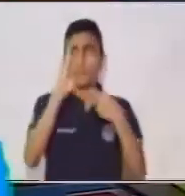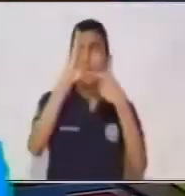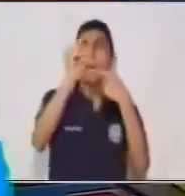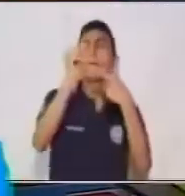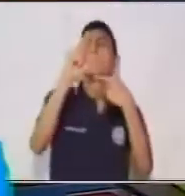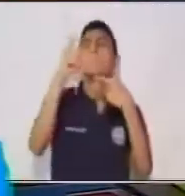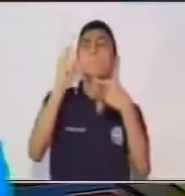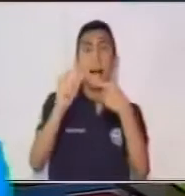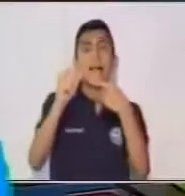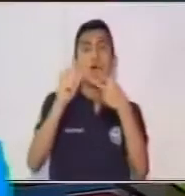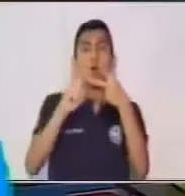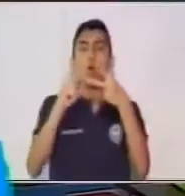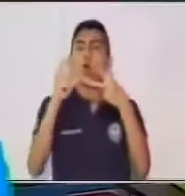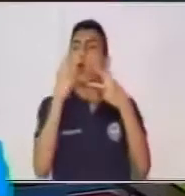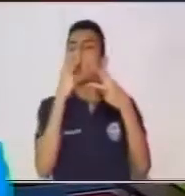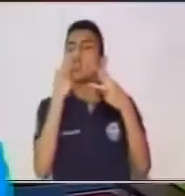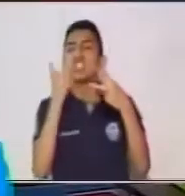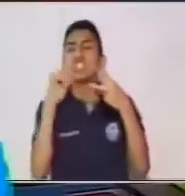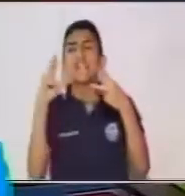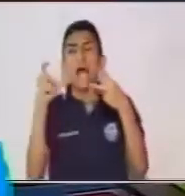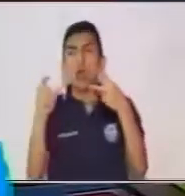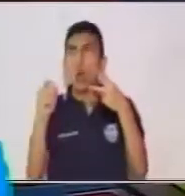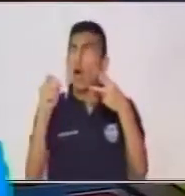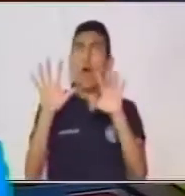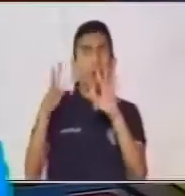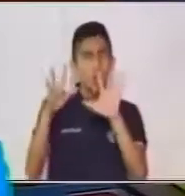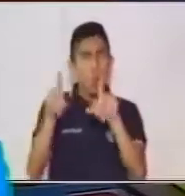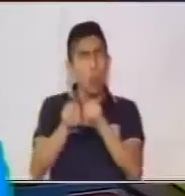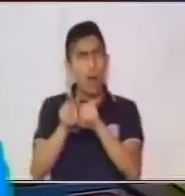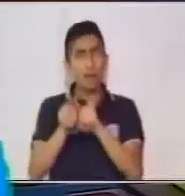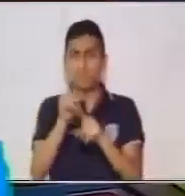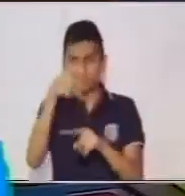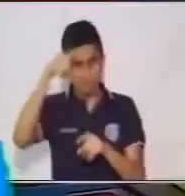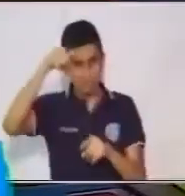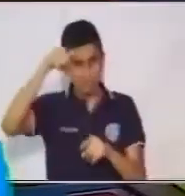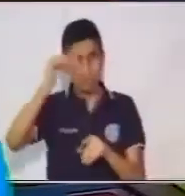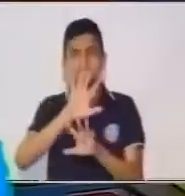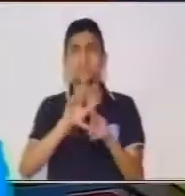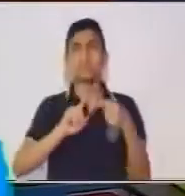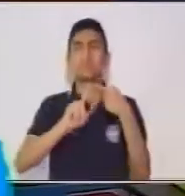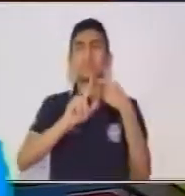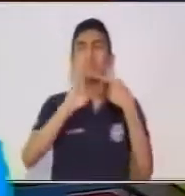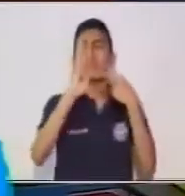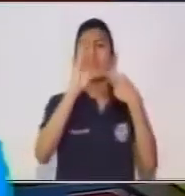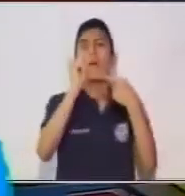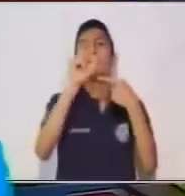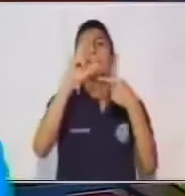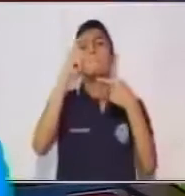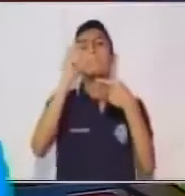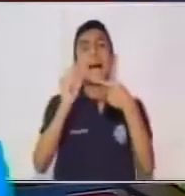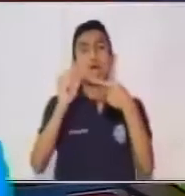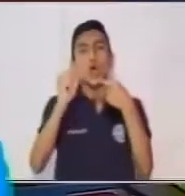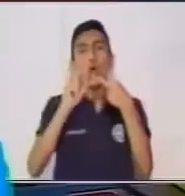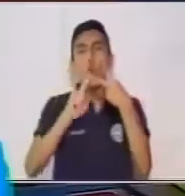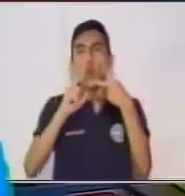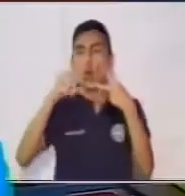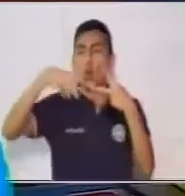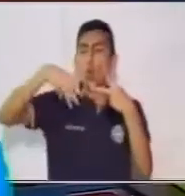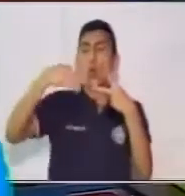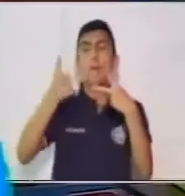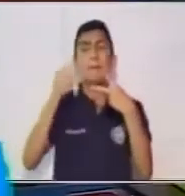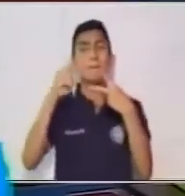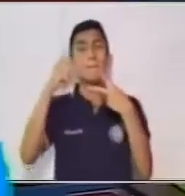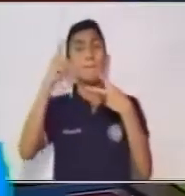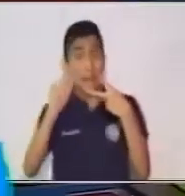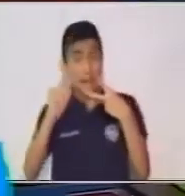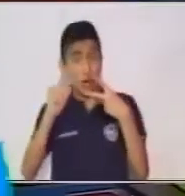charco. Ahora vamos a repetirlas todas para que se nos queden. Y decimos barco,